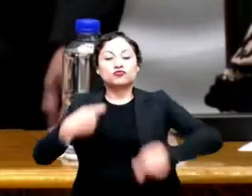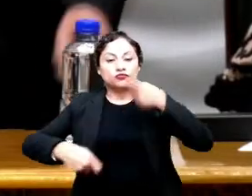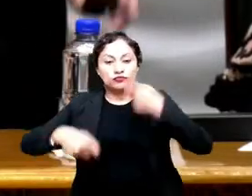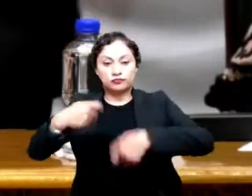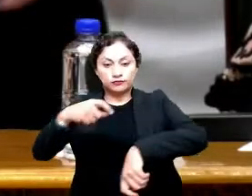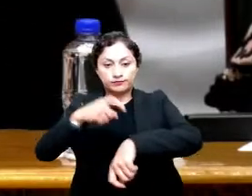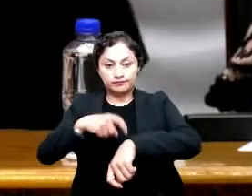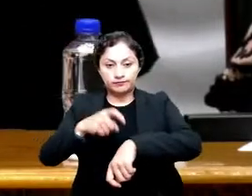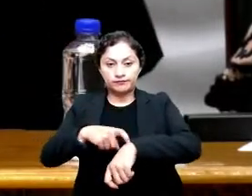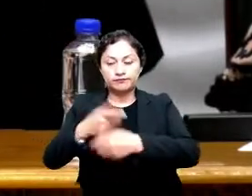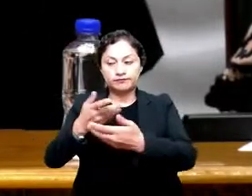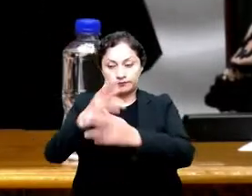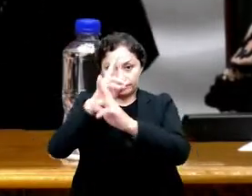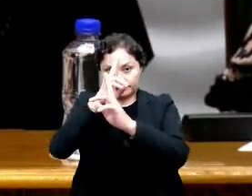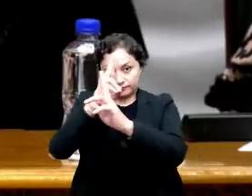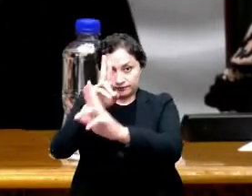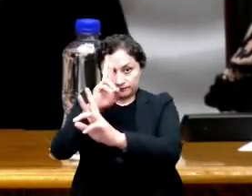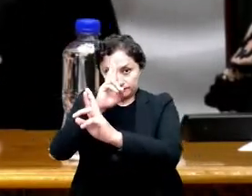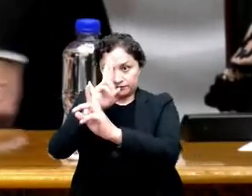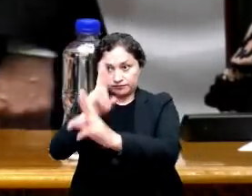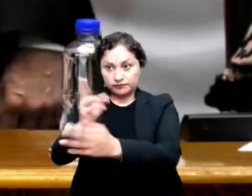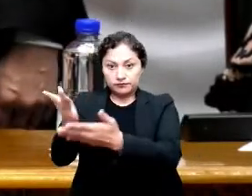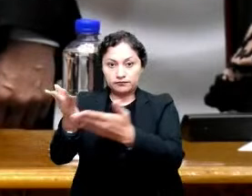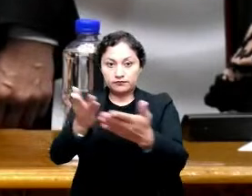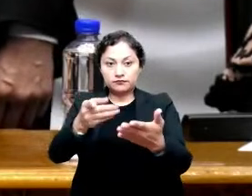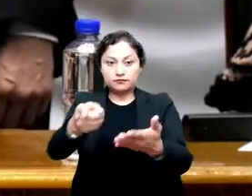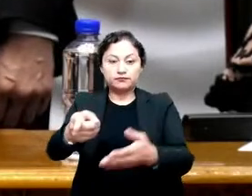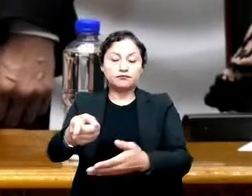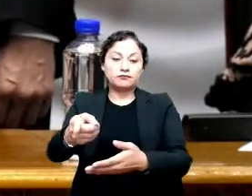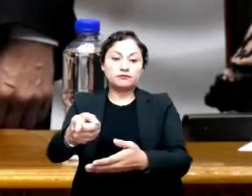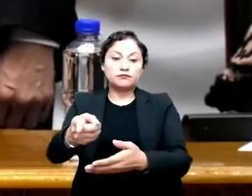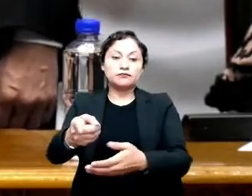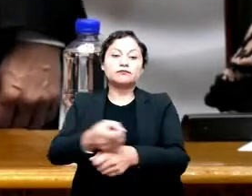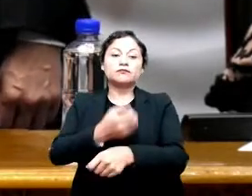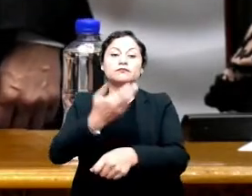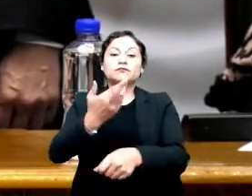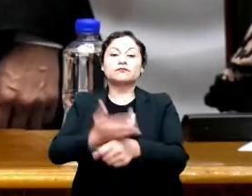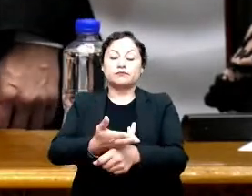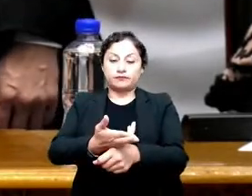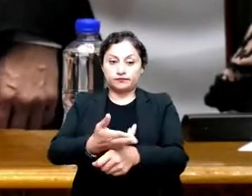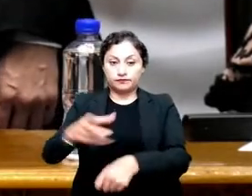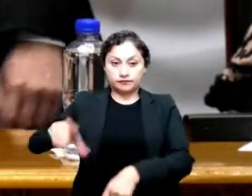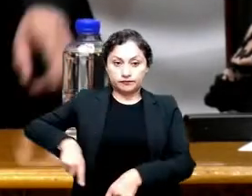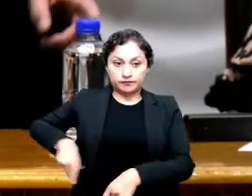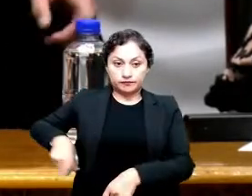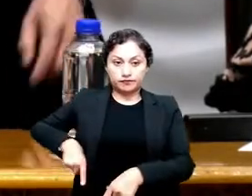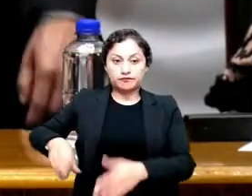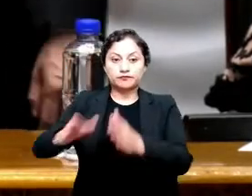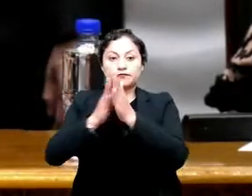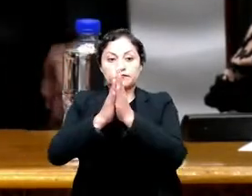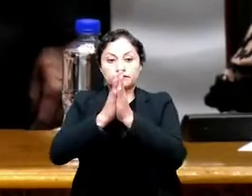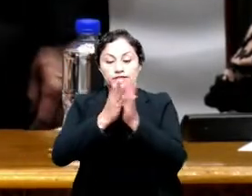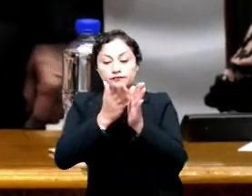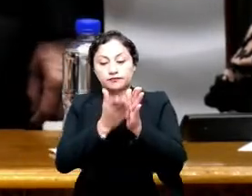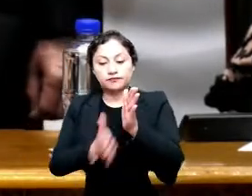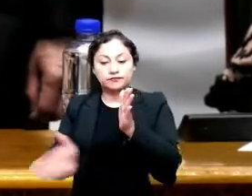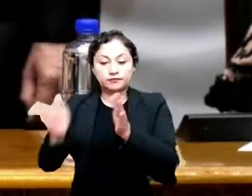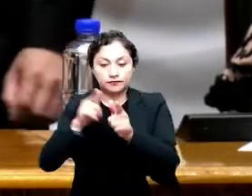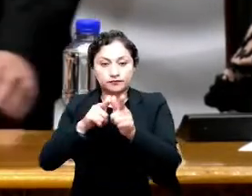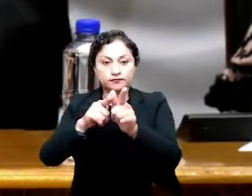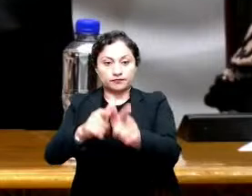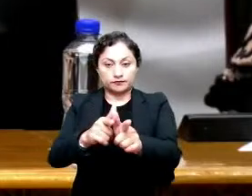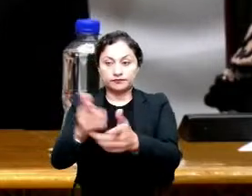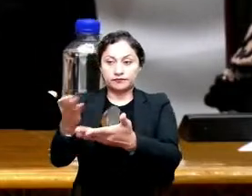general de Gobierno que se encuentra en la tribuna, vamos a continuar con el desahogo del orden del día. La diputada Trini